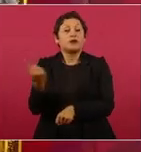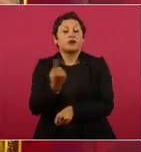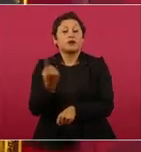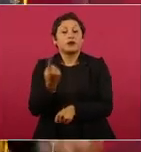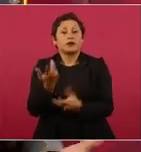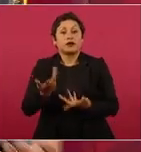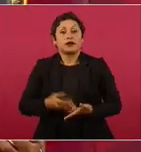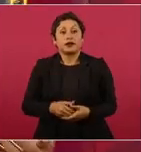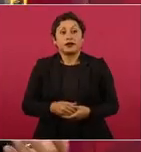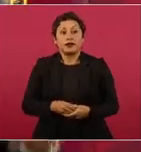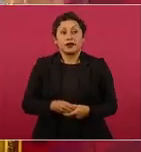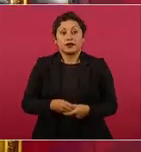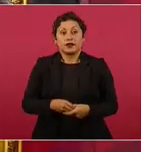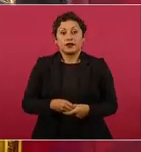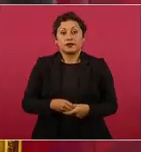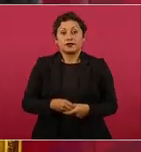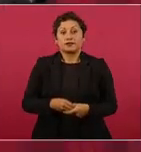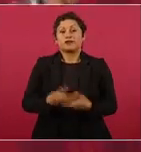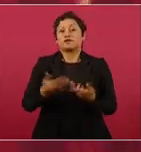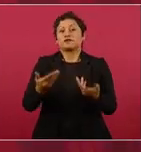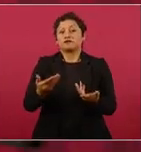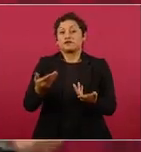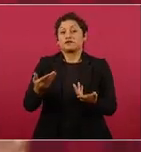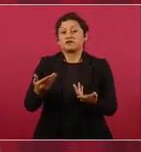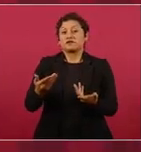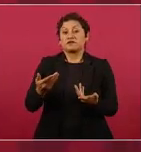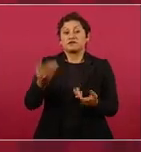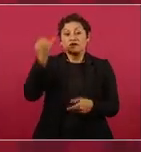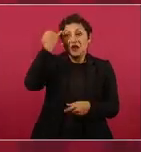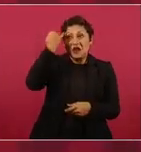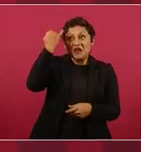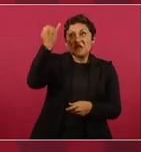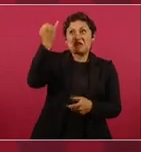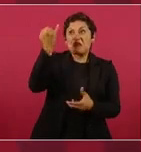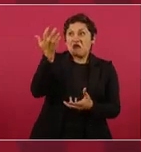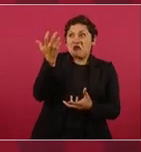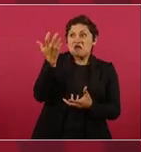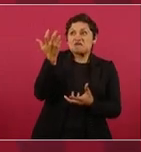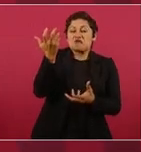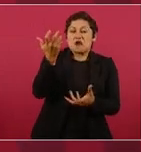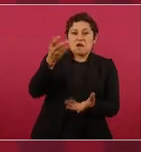no había ideales, no había principios,